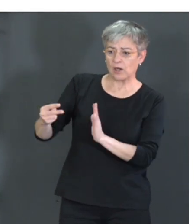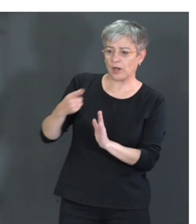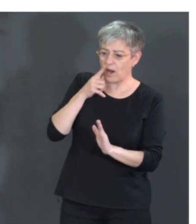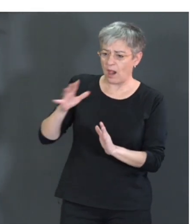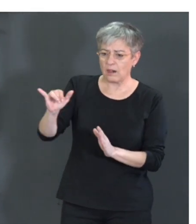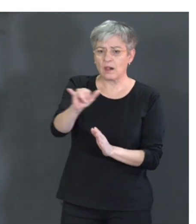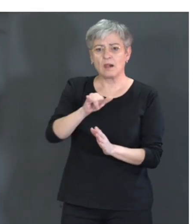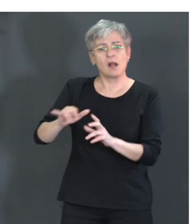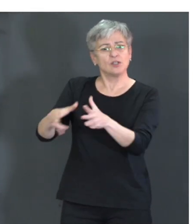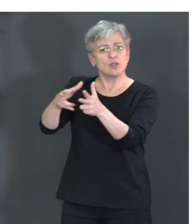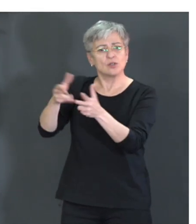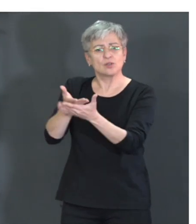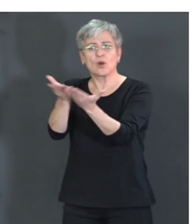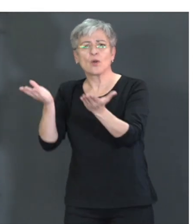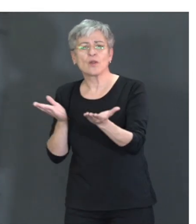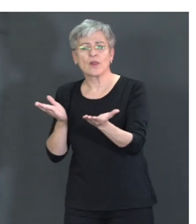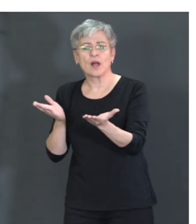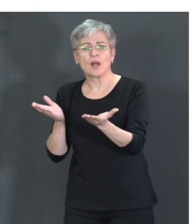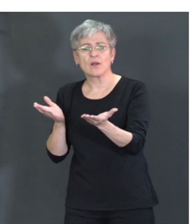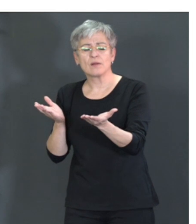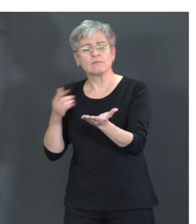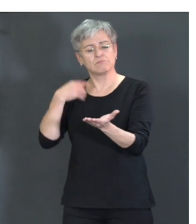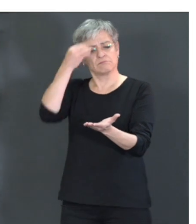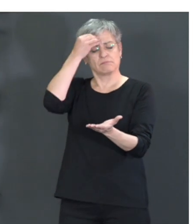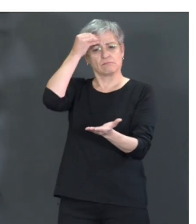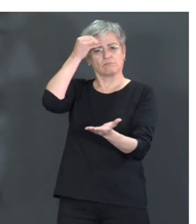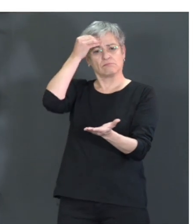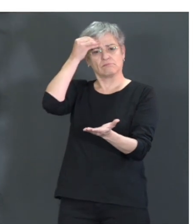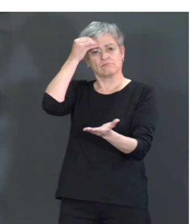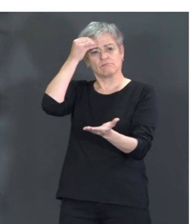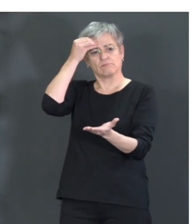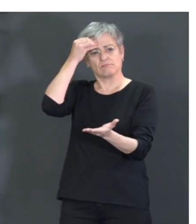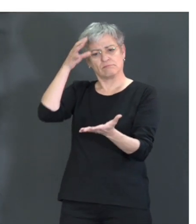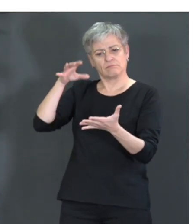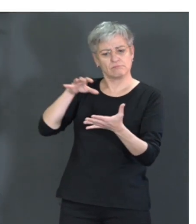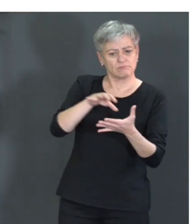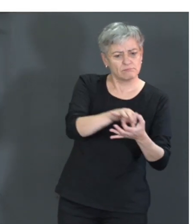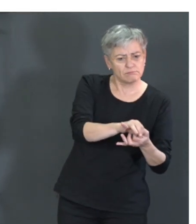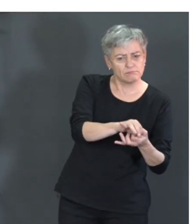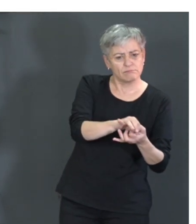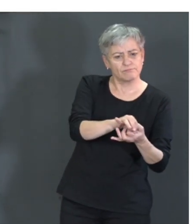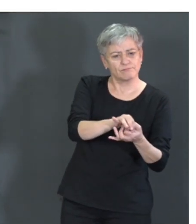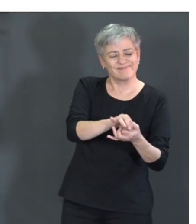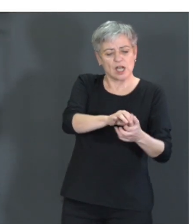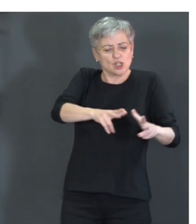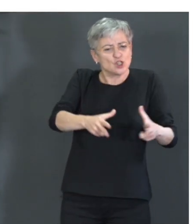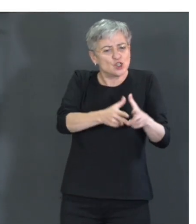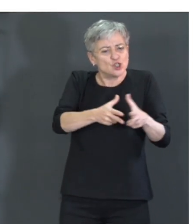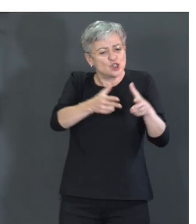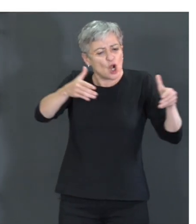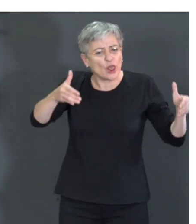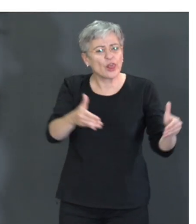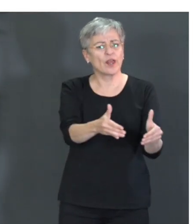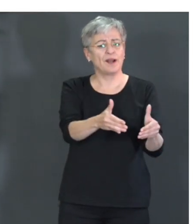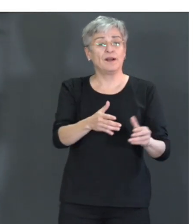los ámbitos de la sociedad, también pensamos que puede revolucionar el ámbito social. Y un poco con